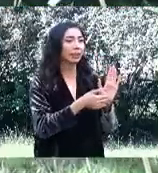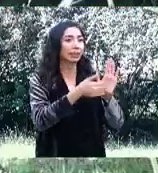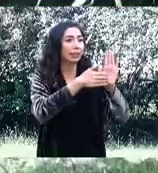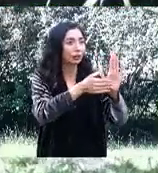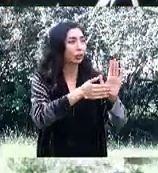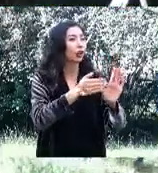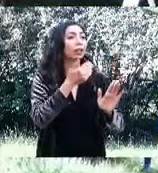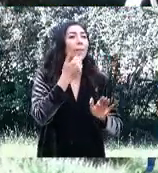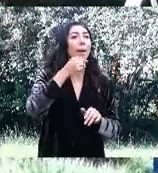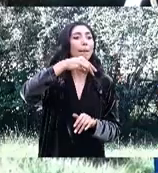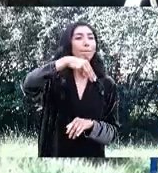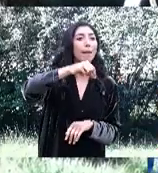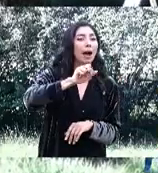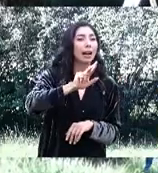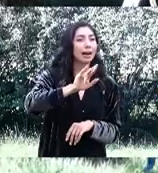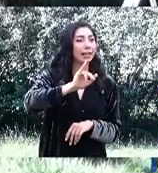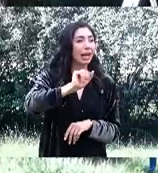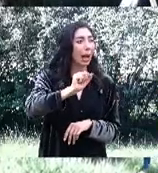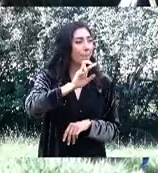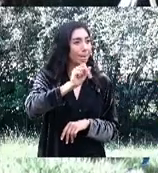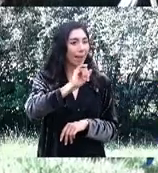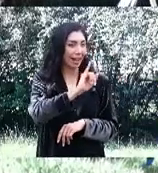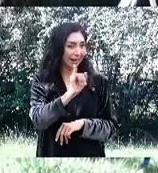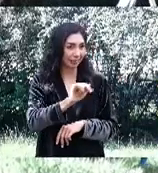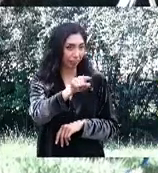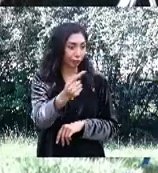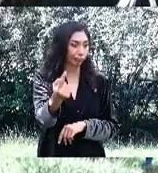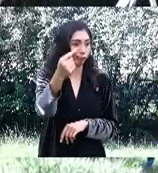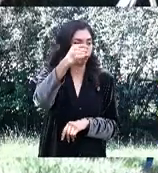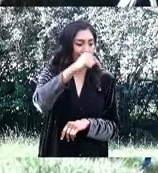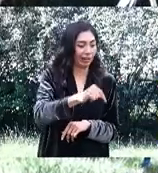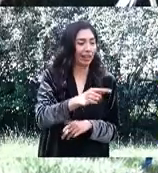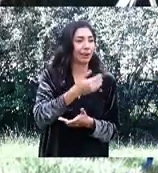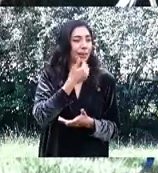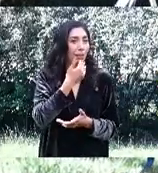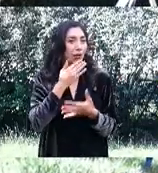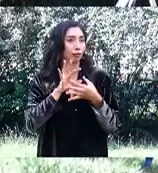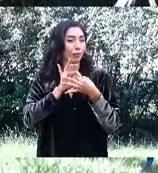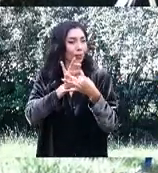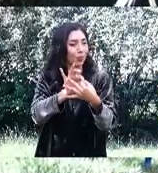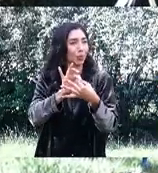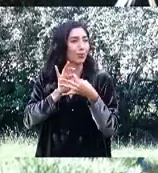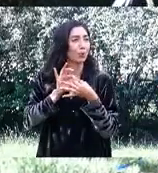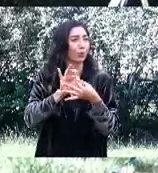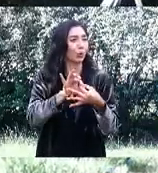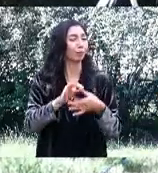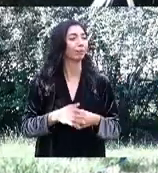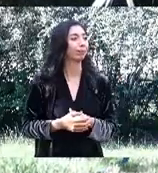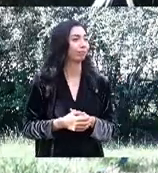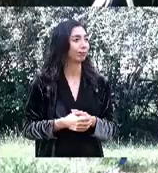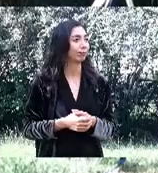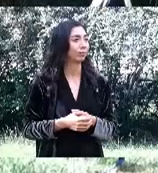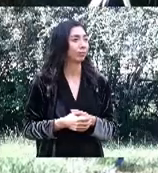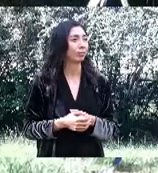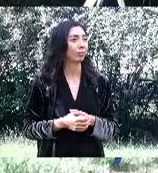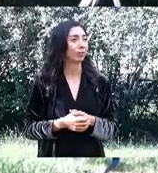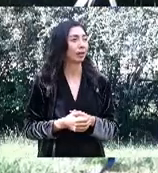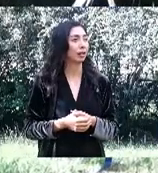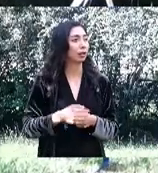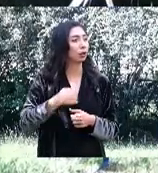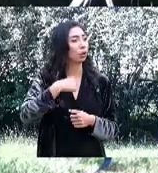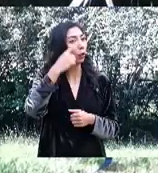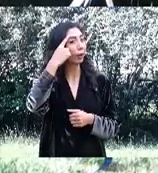no a María Paz por venir a acompañarnos y empezar este camino conjunto creo que lo que nos queda por